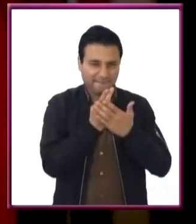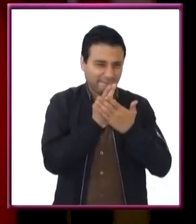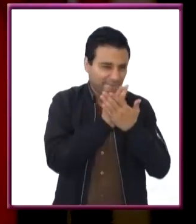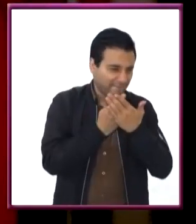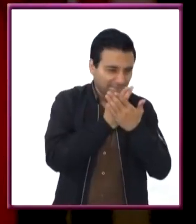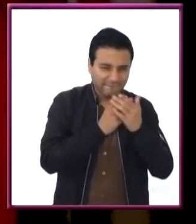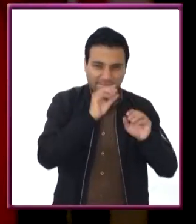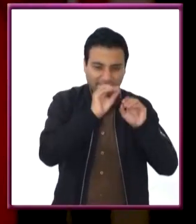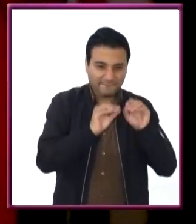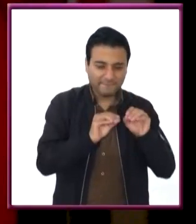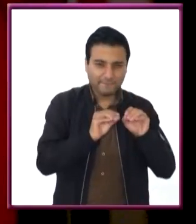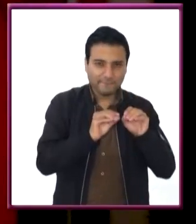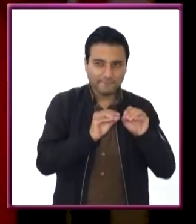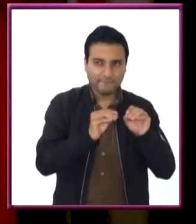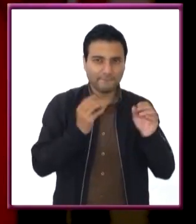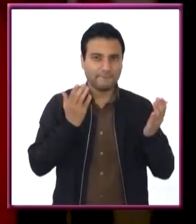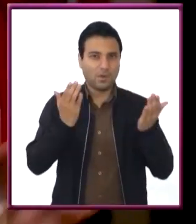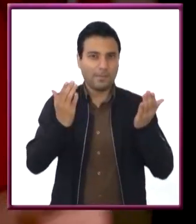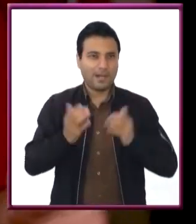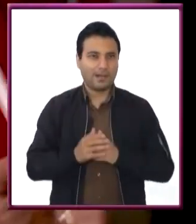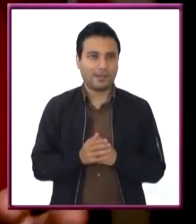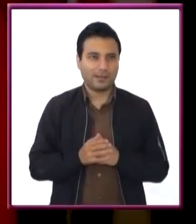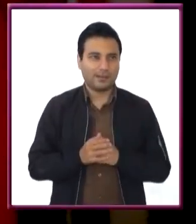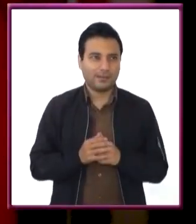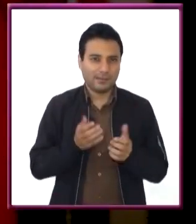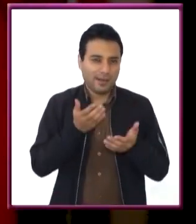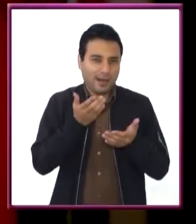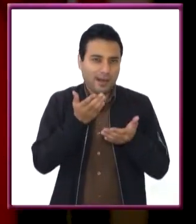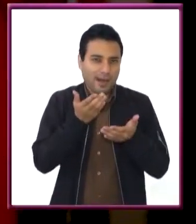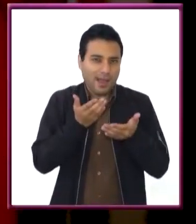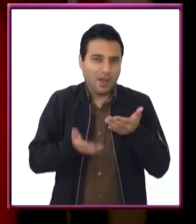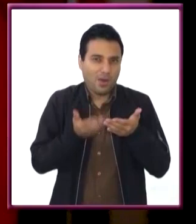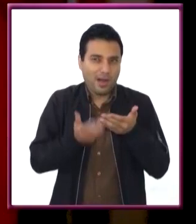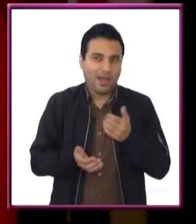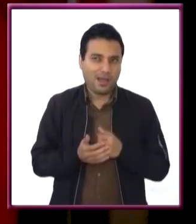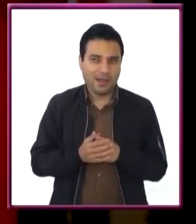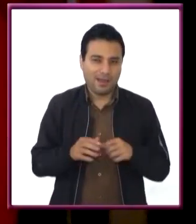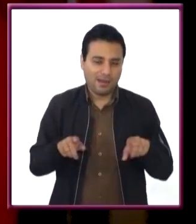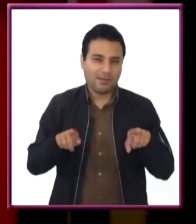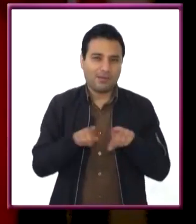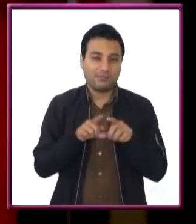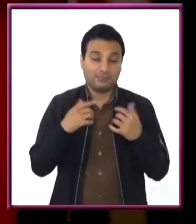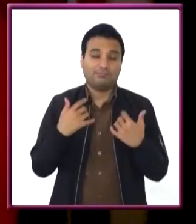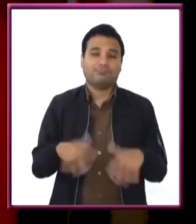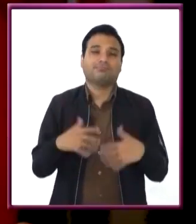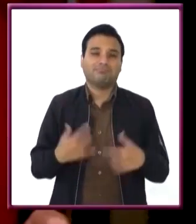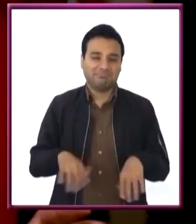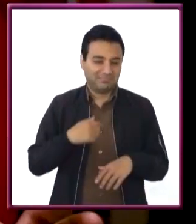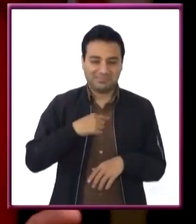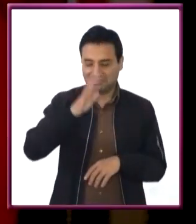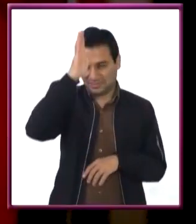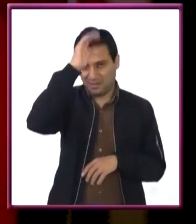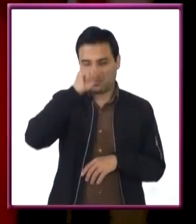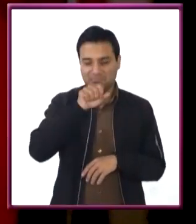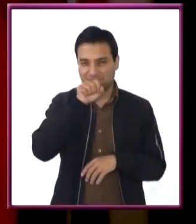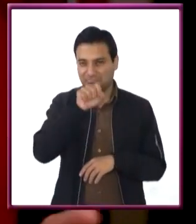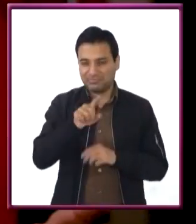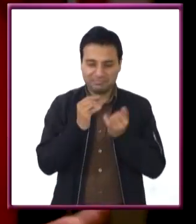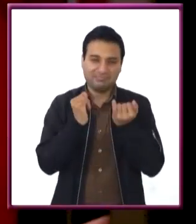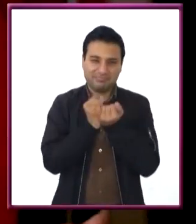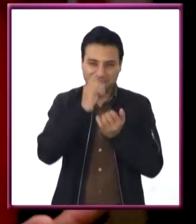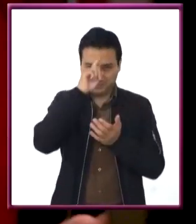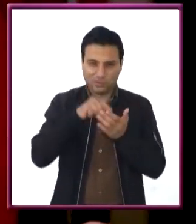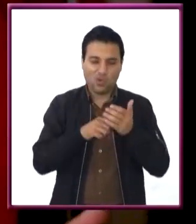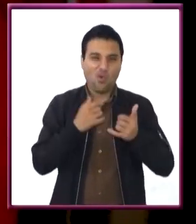Los inventos, etcétera. Y bueno, todo su arte. Entonces es maravilloso y estoy totalmente de acuerdo. Yo creo que